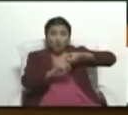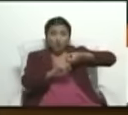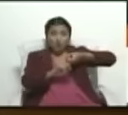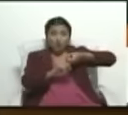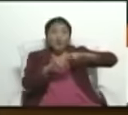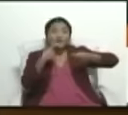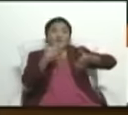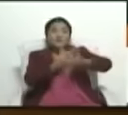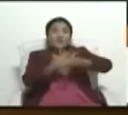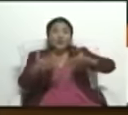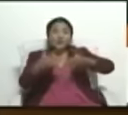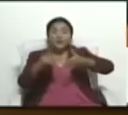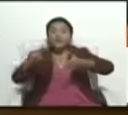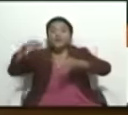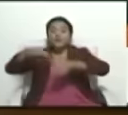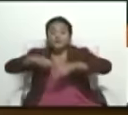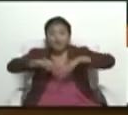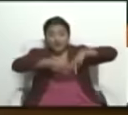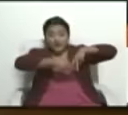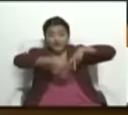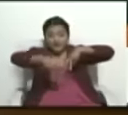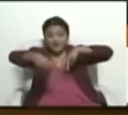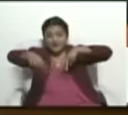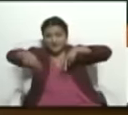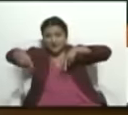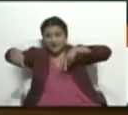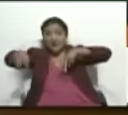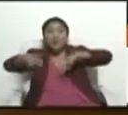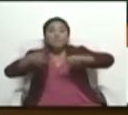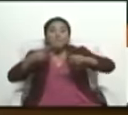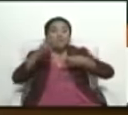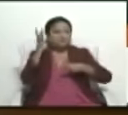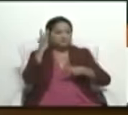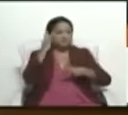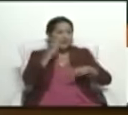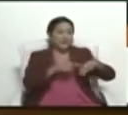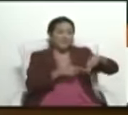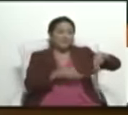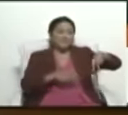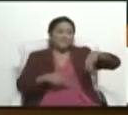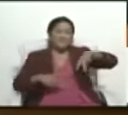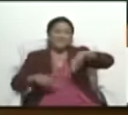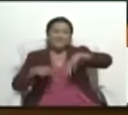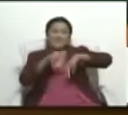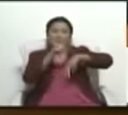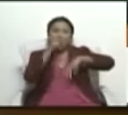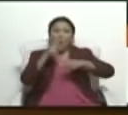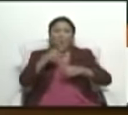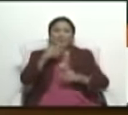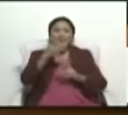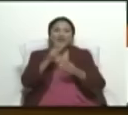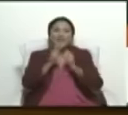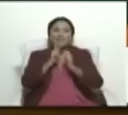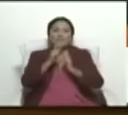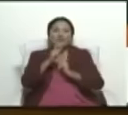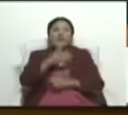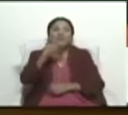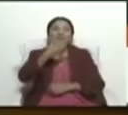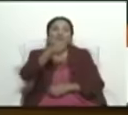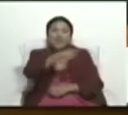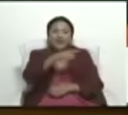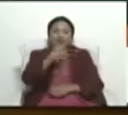hacia la ventana para simular que eran las huellas de Cancerbero. Vean que nosotros en una rueda de prensa anterior dijimos que las huellas no